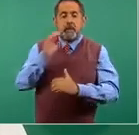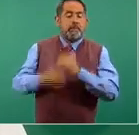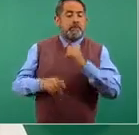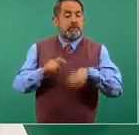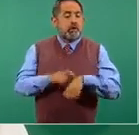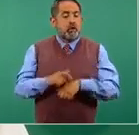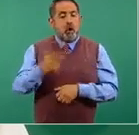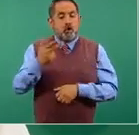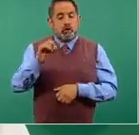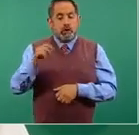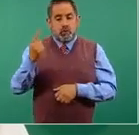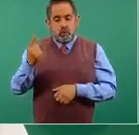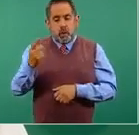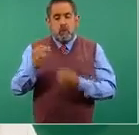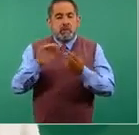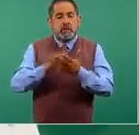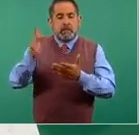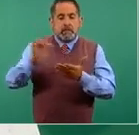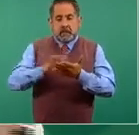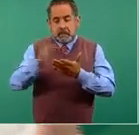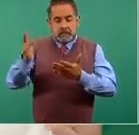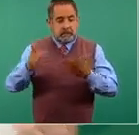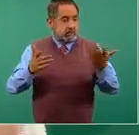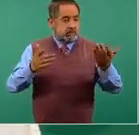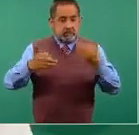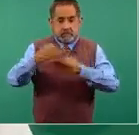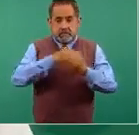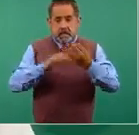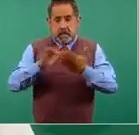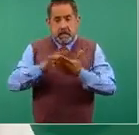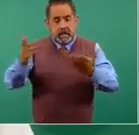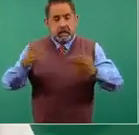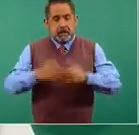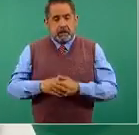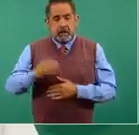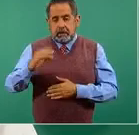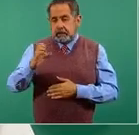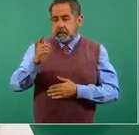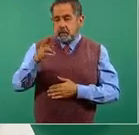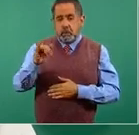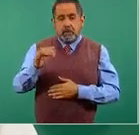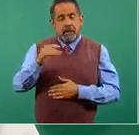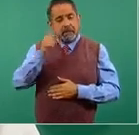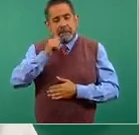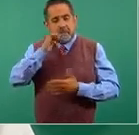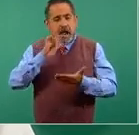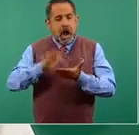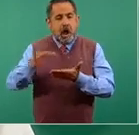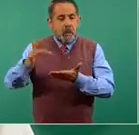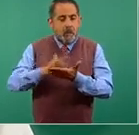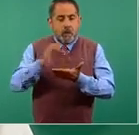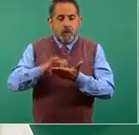20 horas con 1 minuto. Muchas gracias, gracias como siempre a nuestros colegas de CEPROPIE que nos dan un apoyo